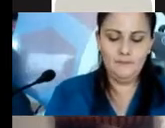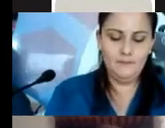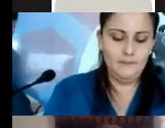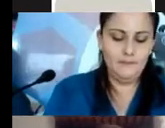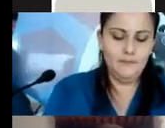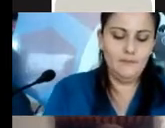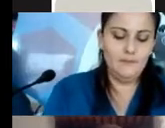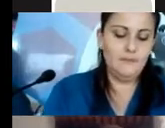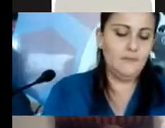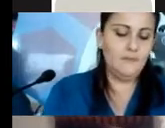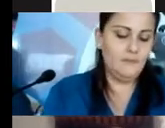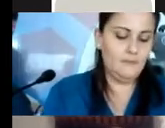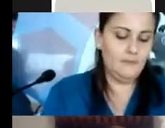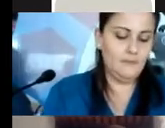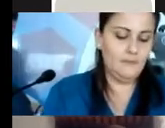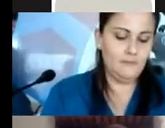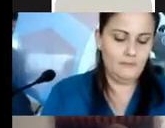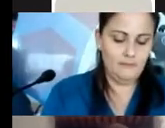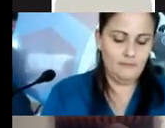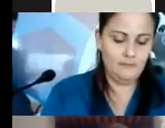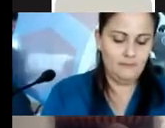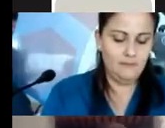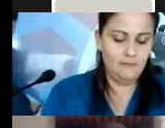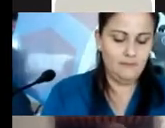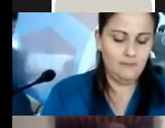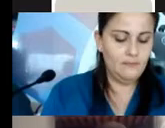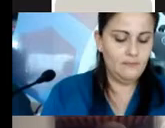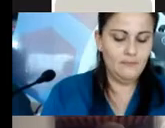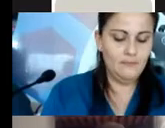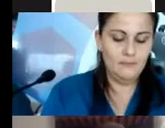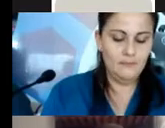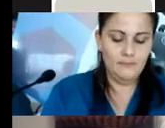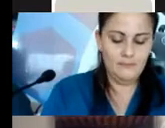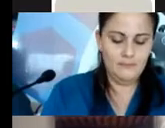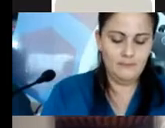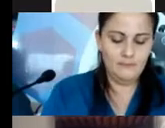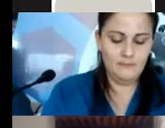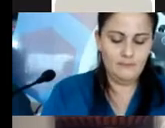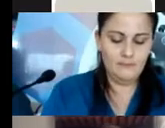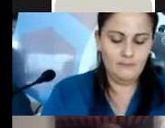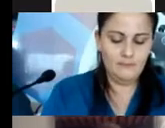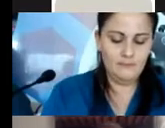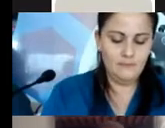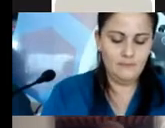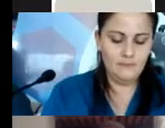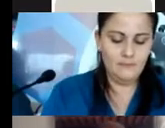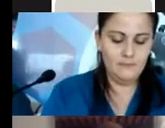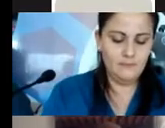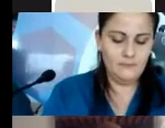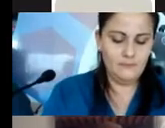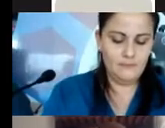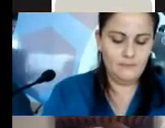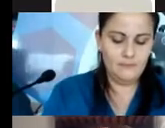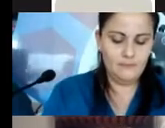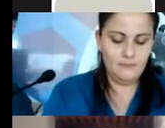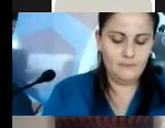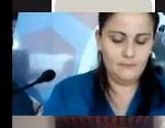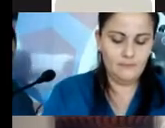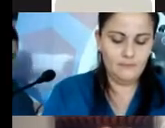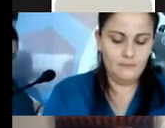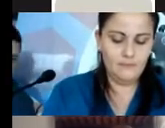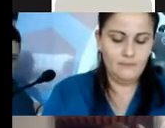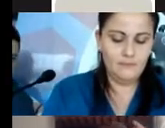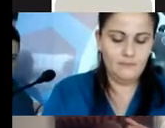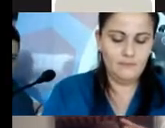hice con mis manos, como terapeuta, como especialista del sector, he trabajado con mis manos para ver dónde